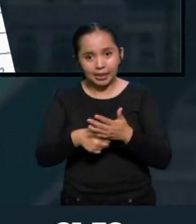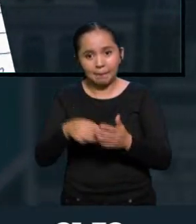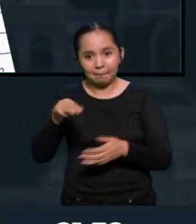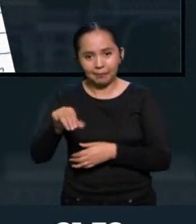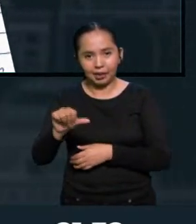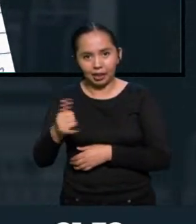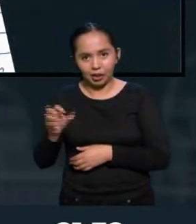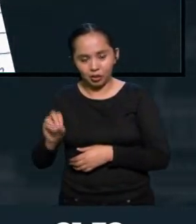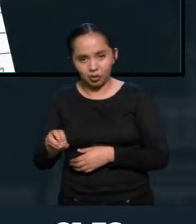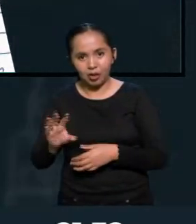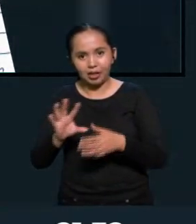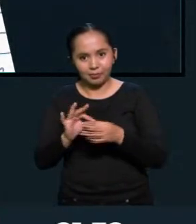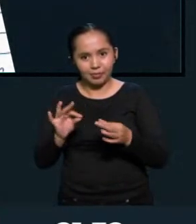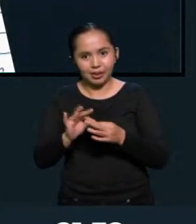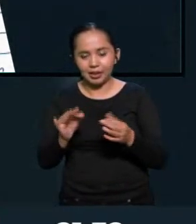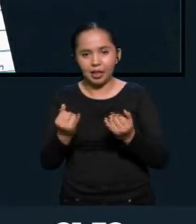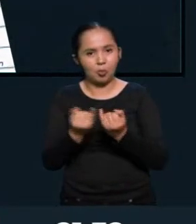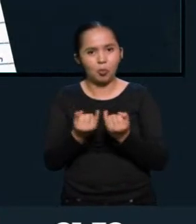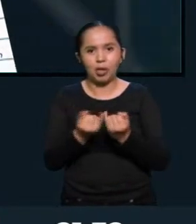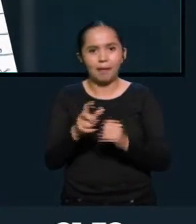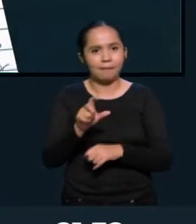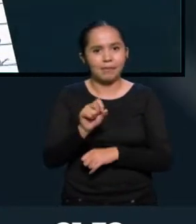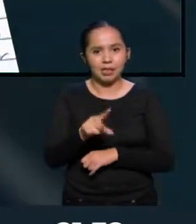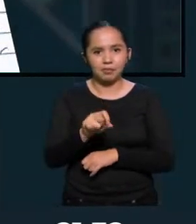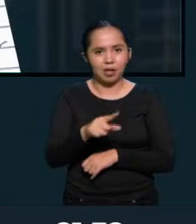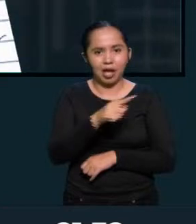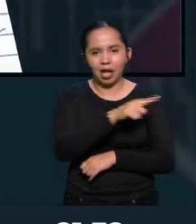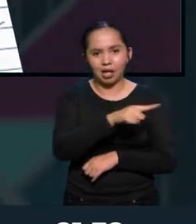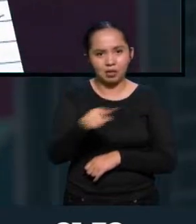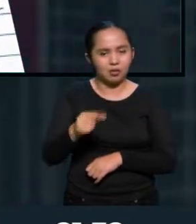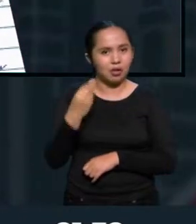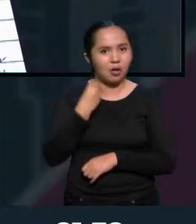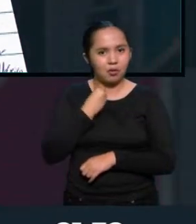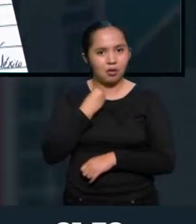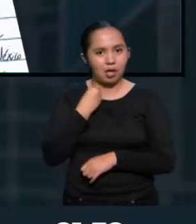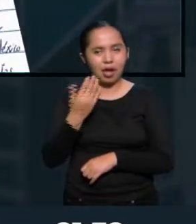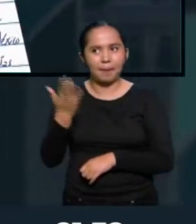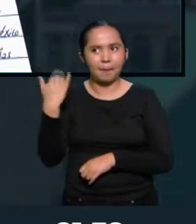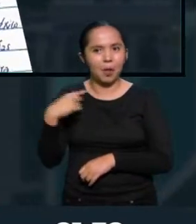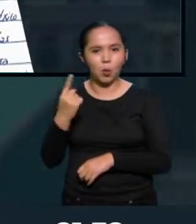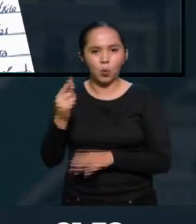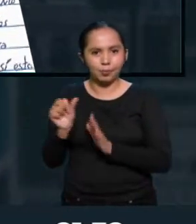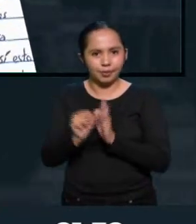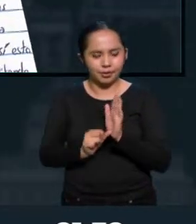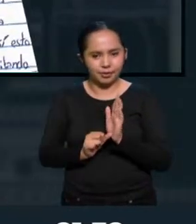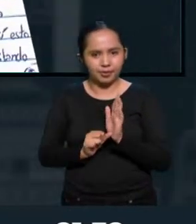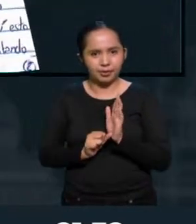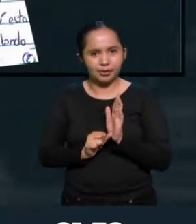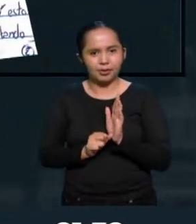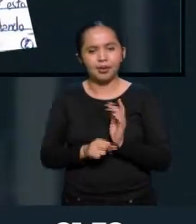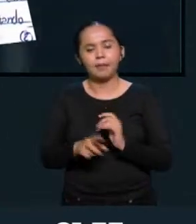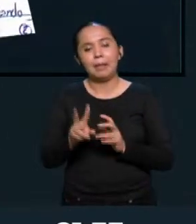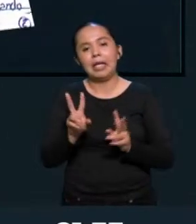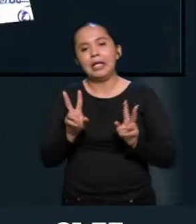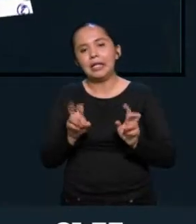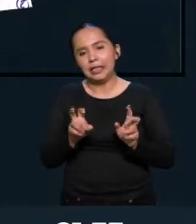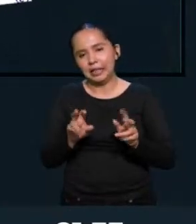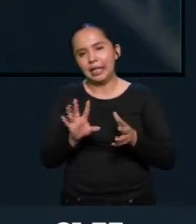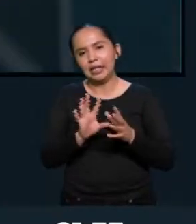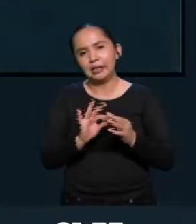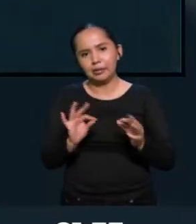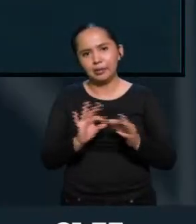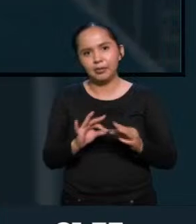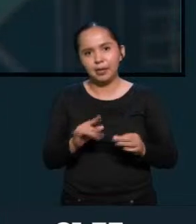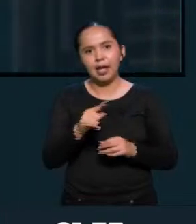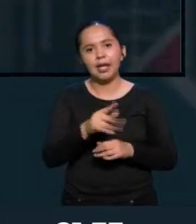del conocimiento también por parte de sus abogados hace poco más de un mes, supuestamente señala que